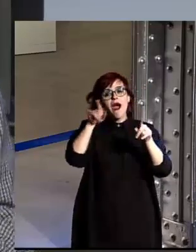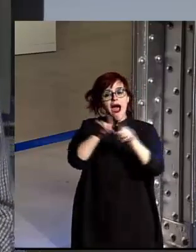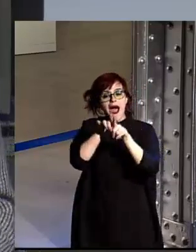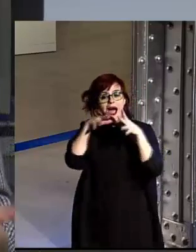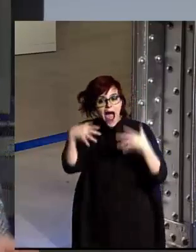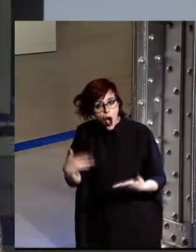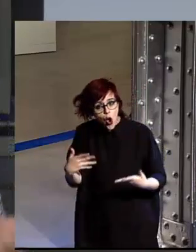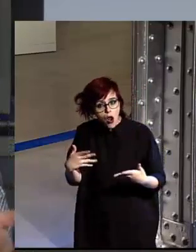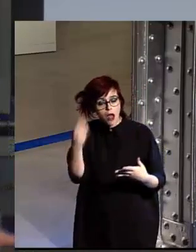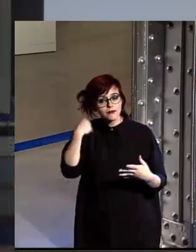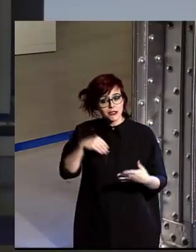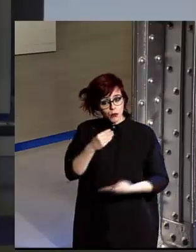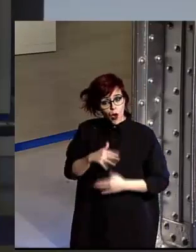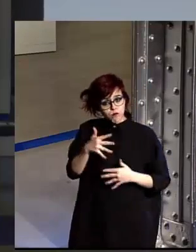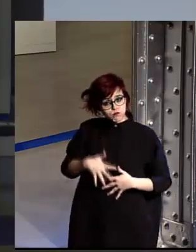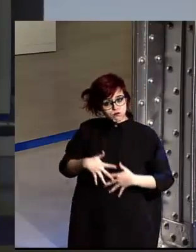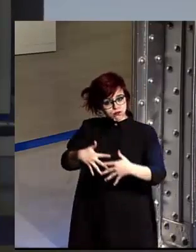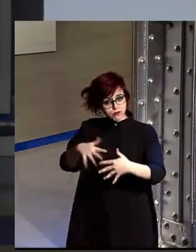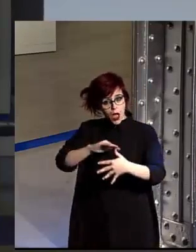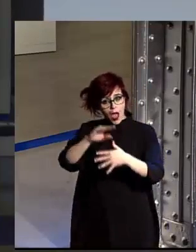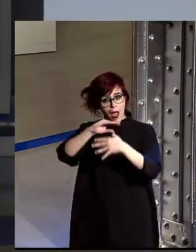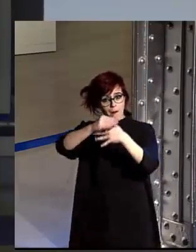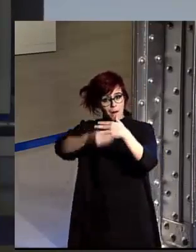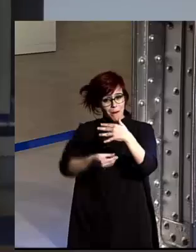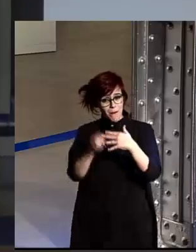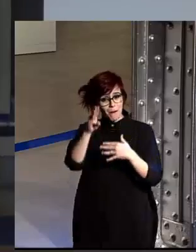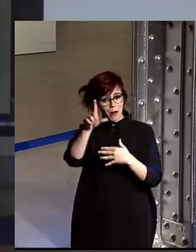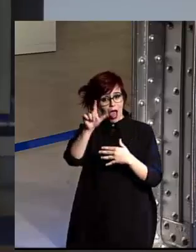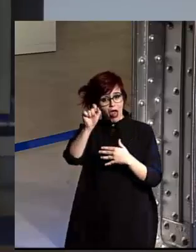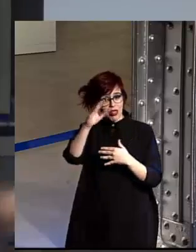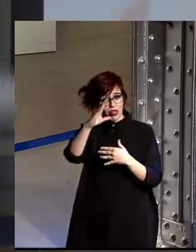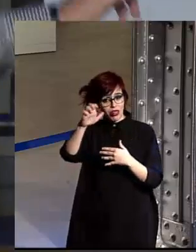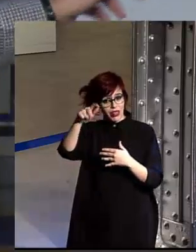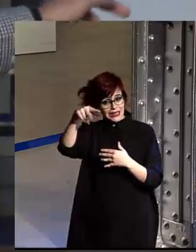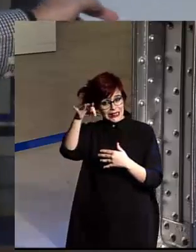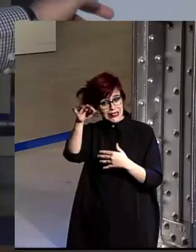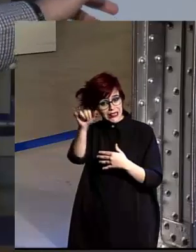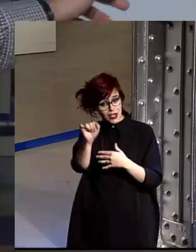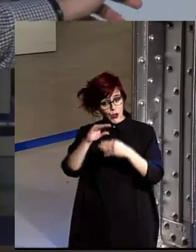distinto que es base de la reproducción vivípara de los demás mamíferos. Tenemos placenta,